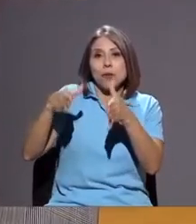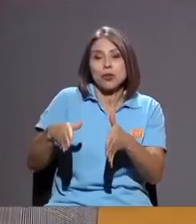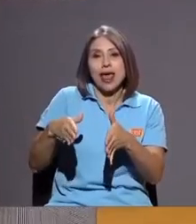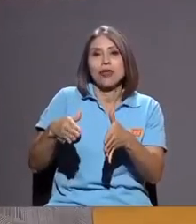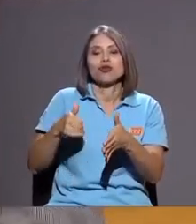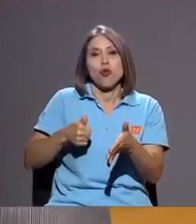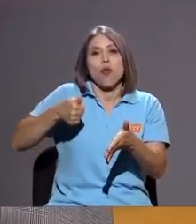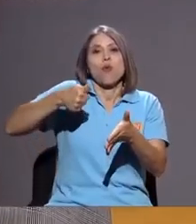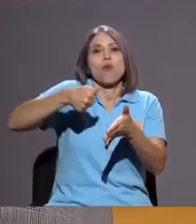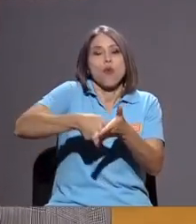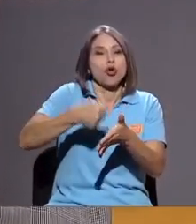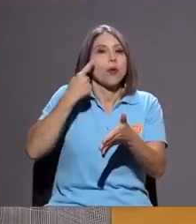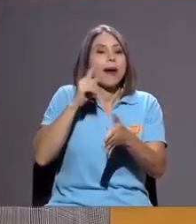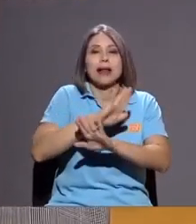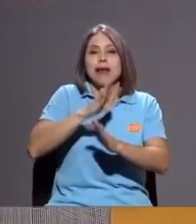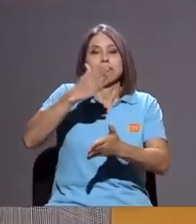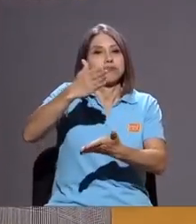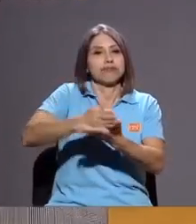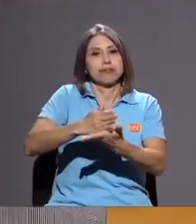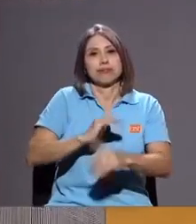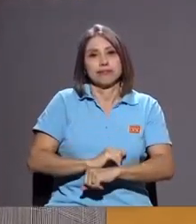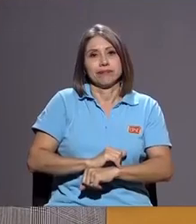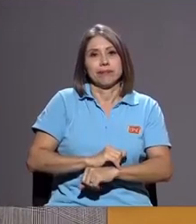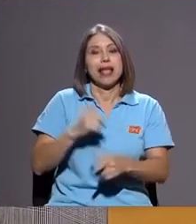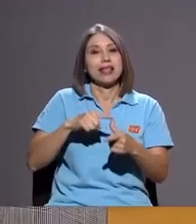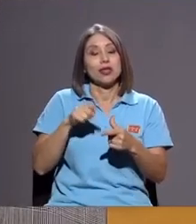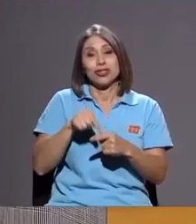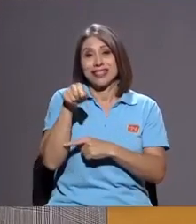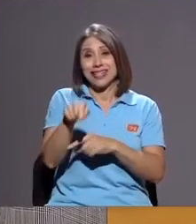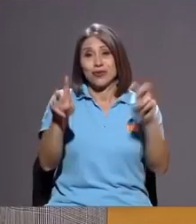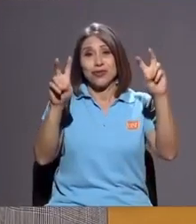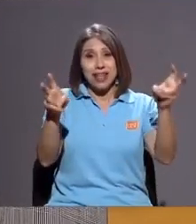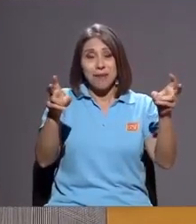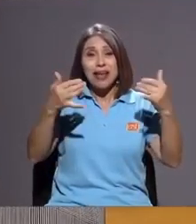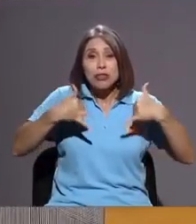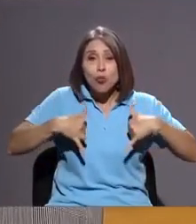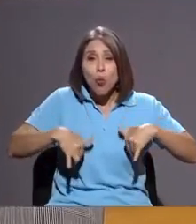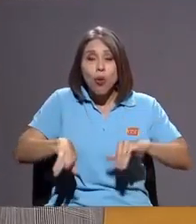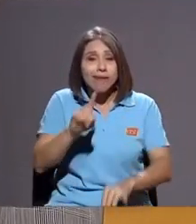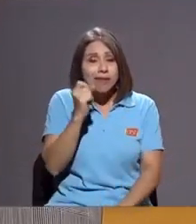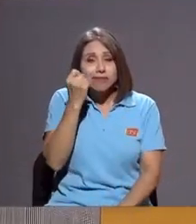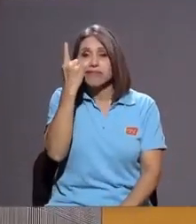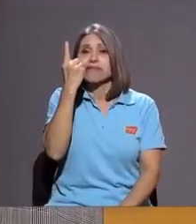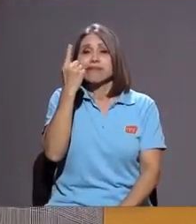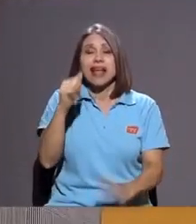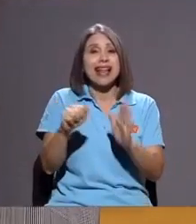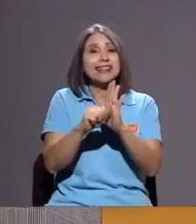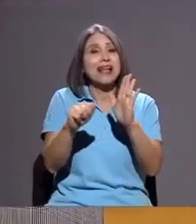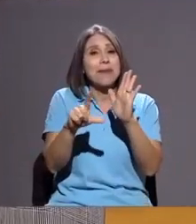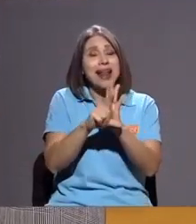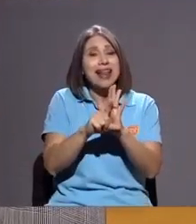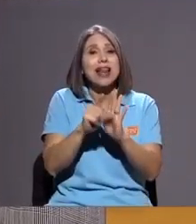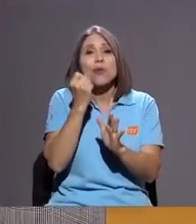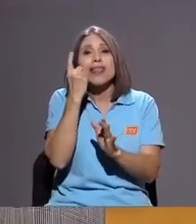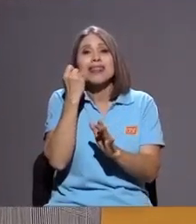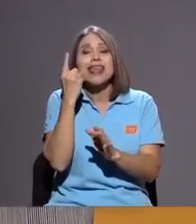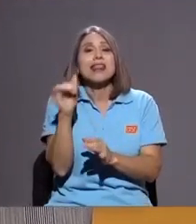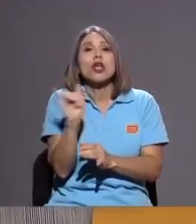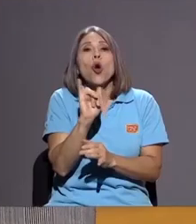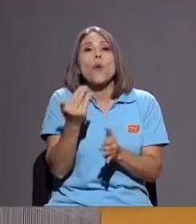censura, le revoquen el nombramiento. Entonces eso es un asunto que no se ha entendido y en la Asamblea se sigue entendiendo como si fuera una